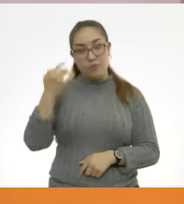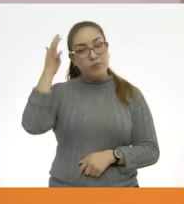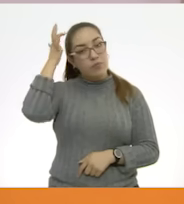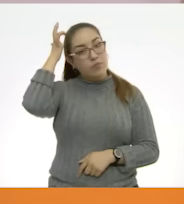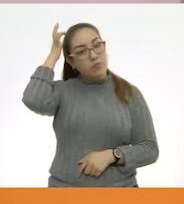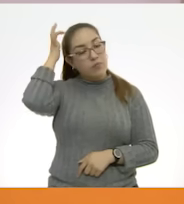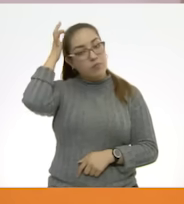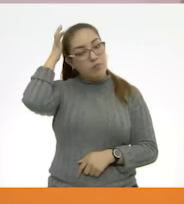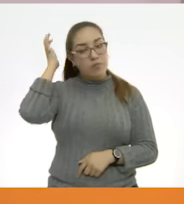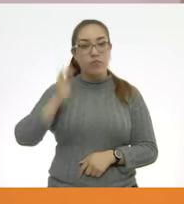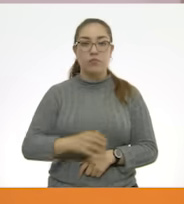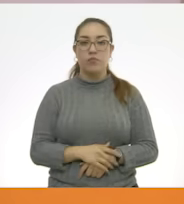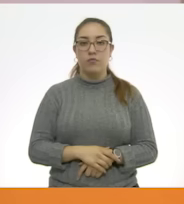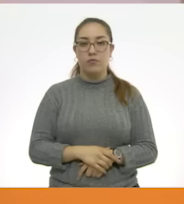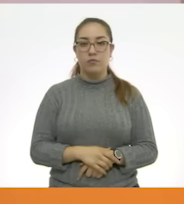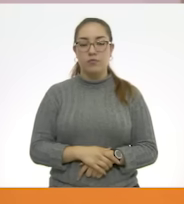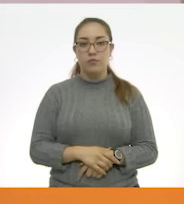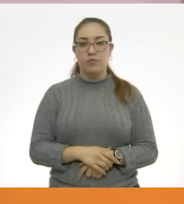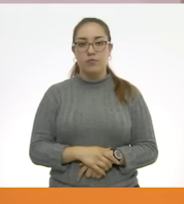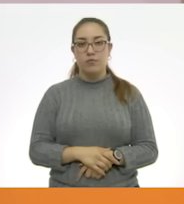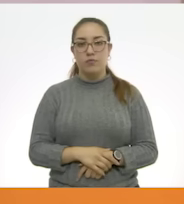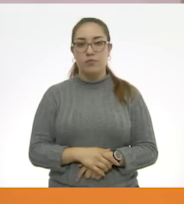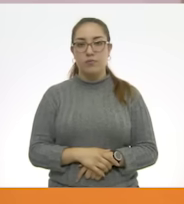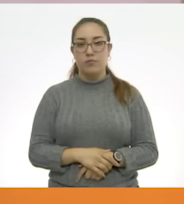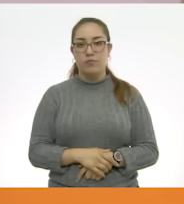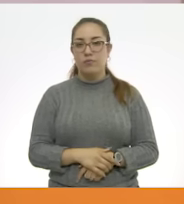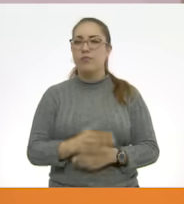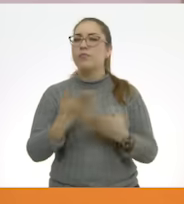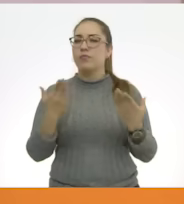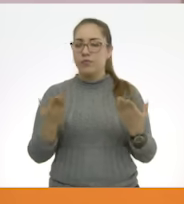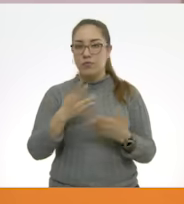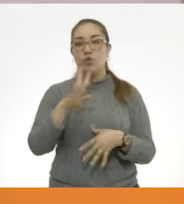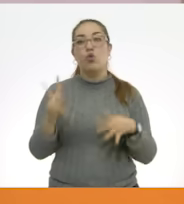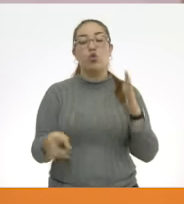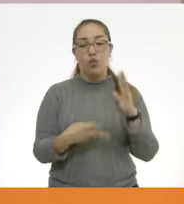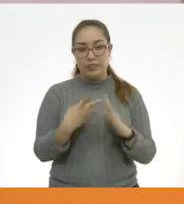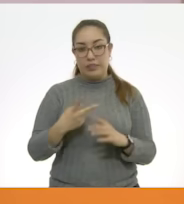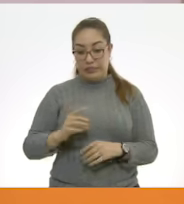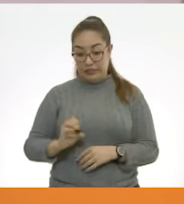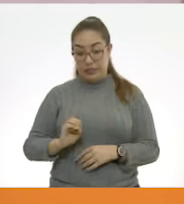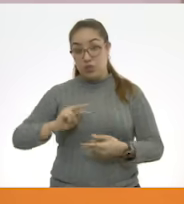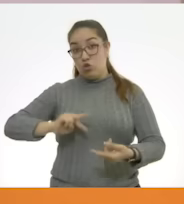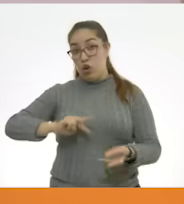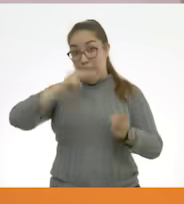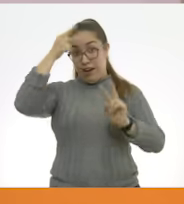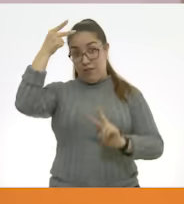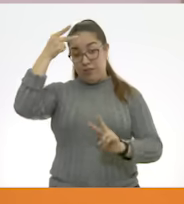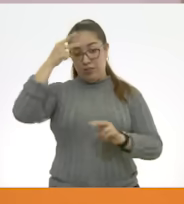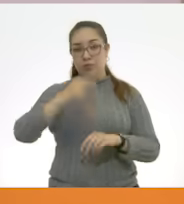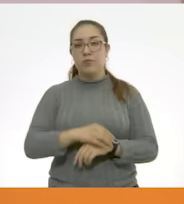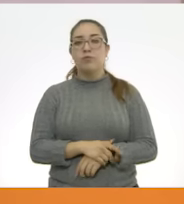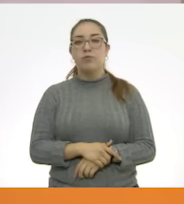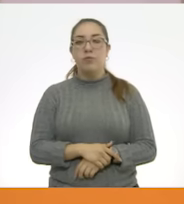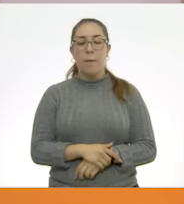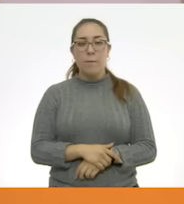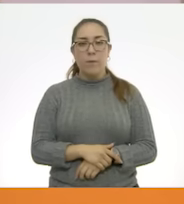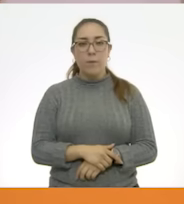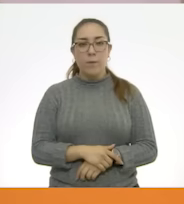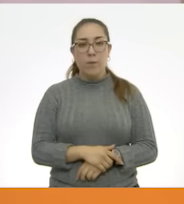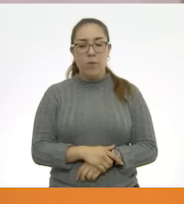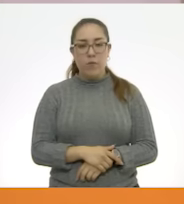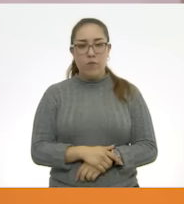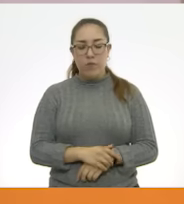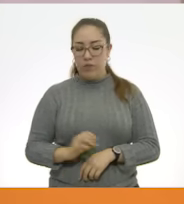7, 8, 9. Y ahora otra vez empiezo del 0 al 9, pero ahora de abajo hacia arriba. Entonces